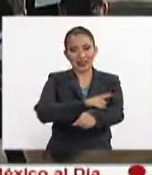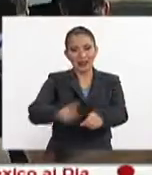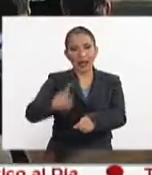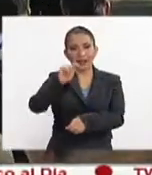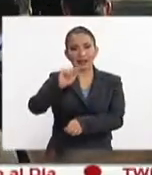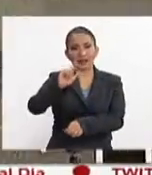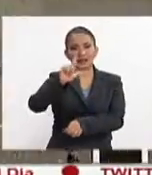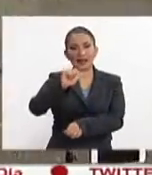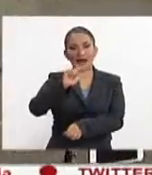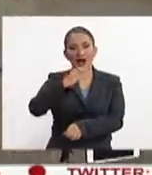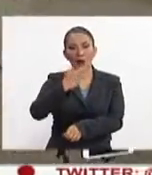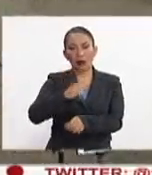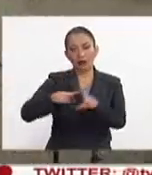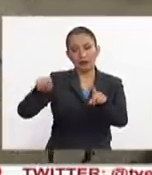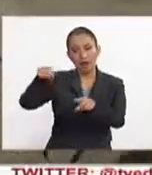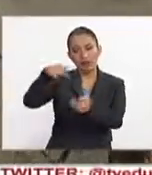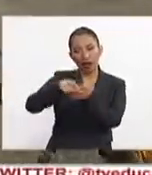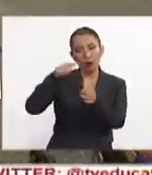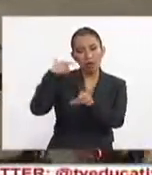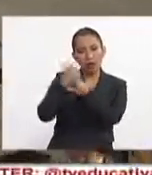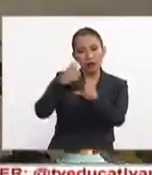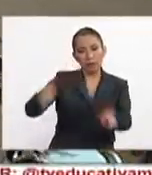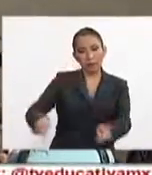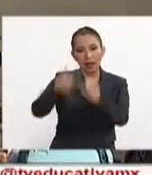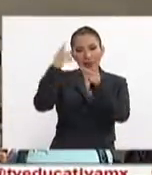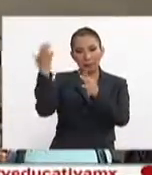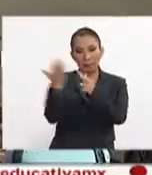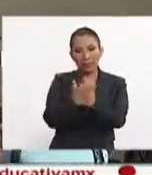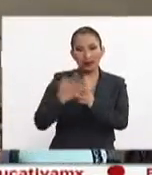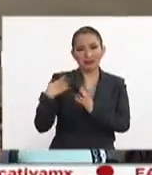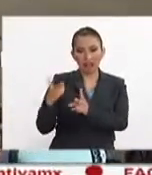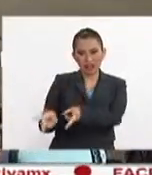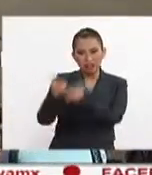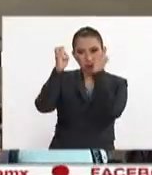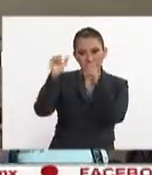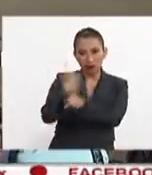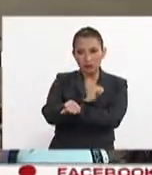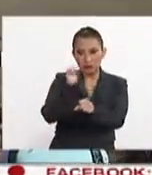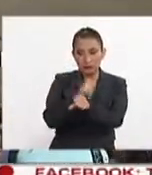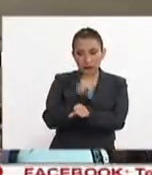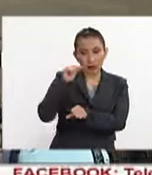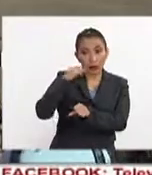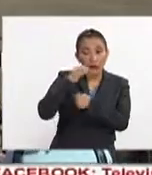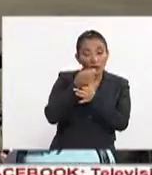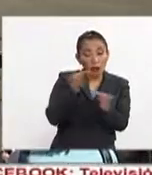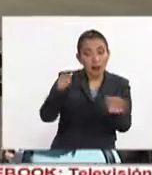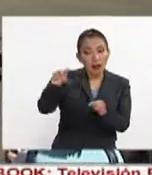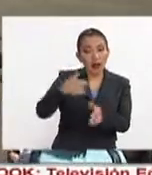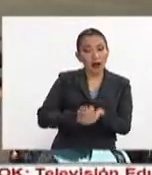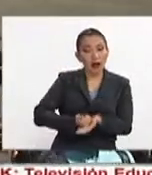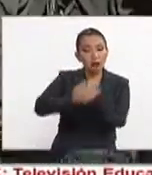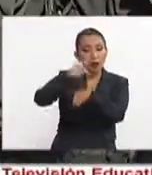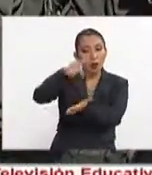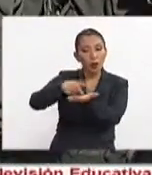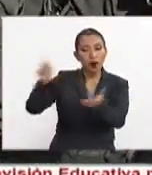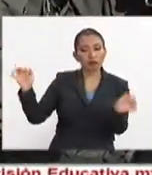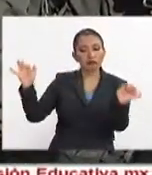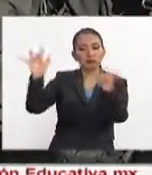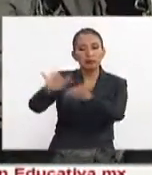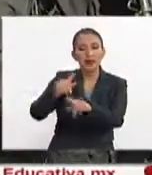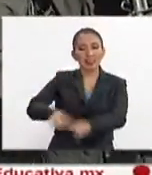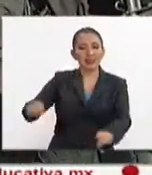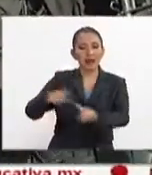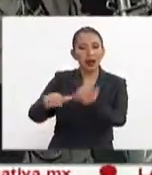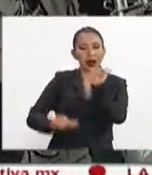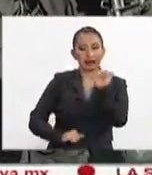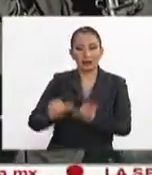delegación Tláhuac contra varios lugares que vendían autopartes de manera ilegal y que, de acuerdo con informes, servían como punto de encuentro para